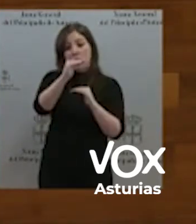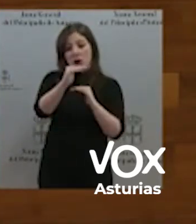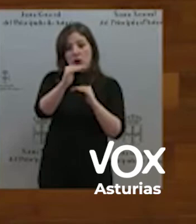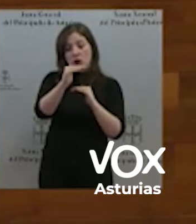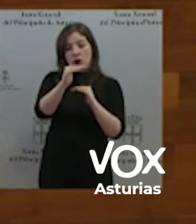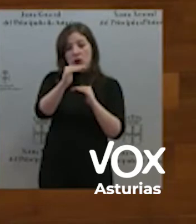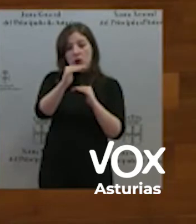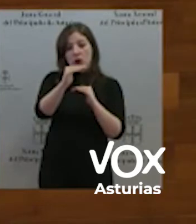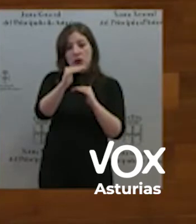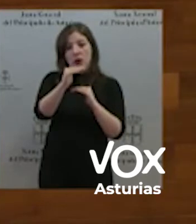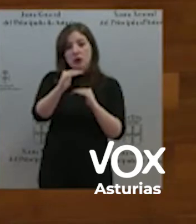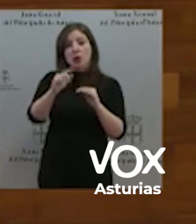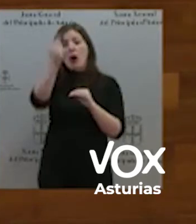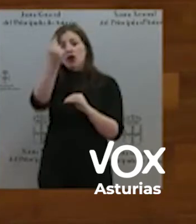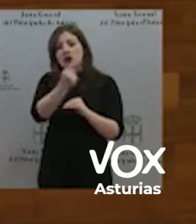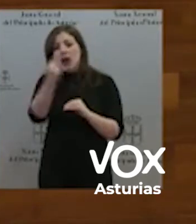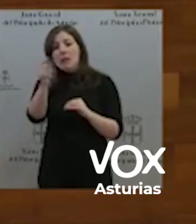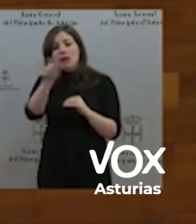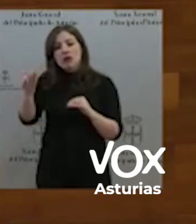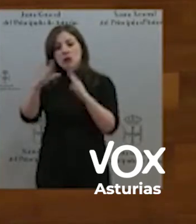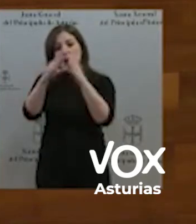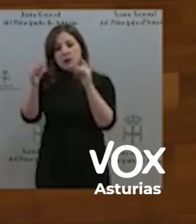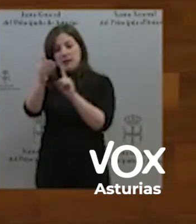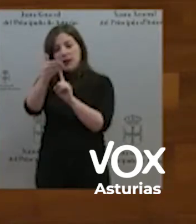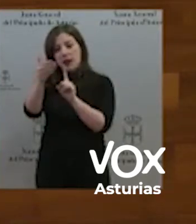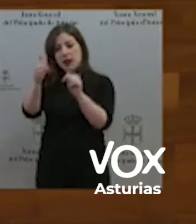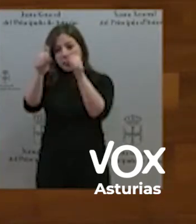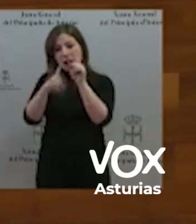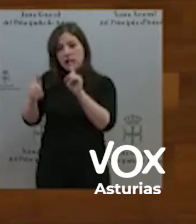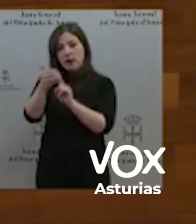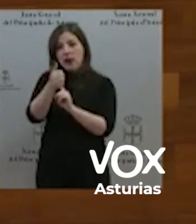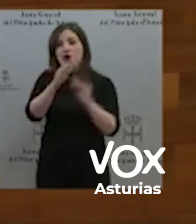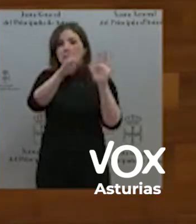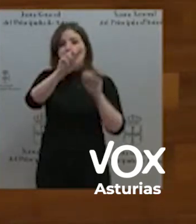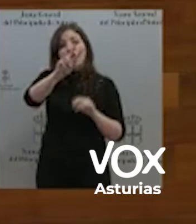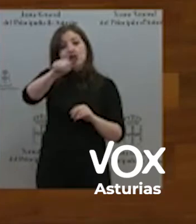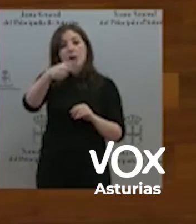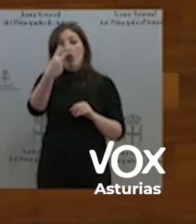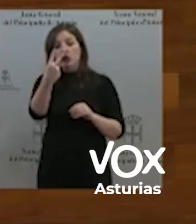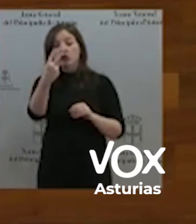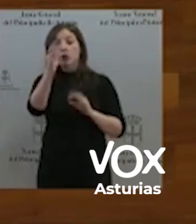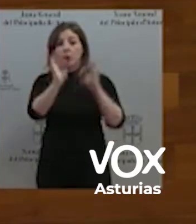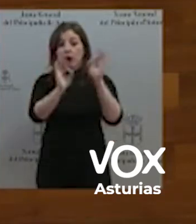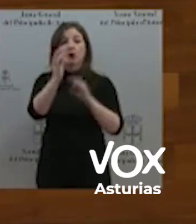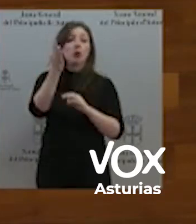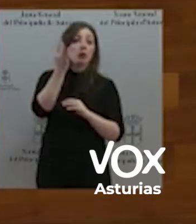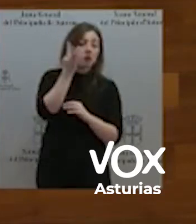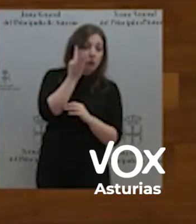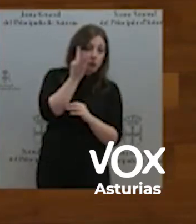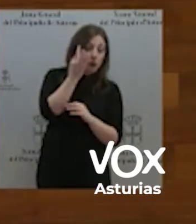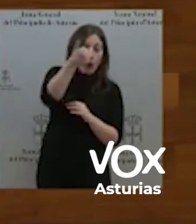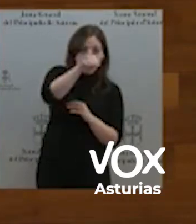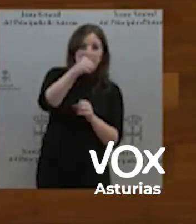el 94,2% de los hombres están trabajando por el 93,2% de las mujeres. Señorías, la universidad es